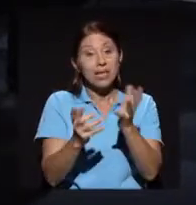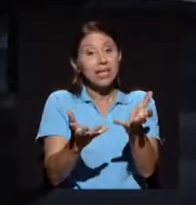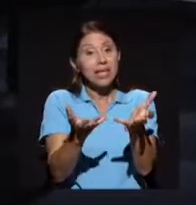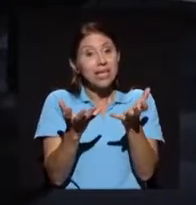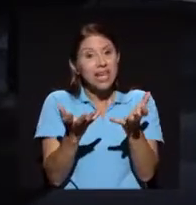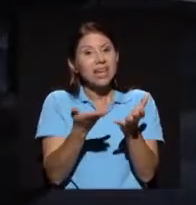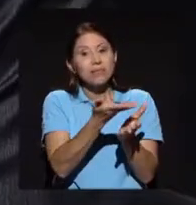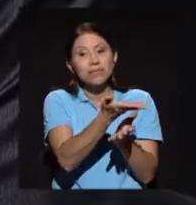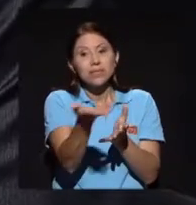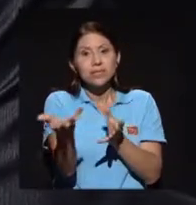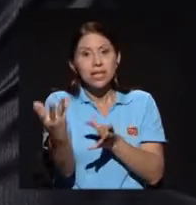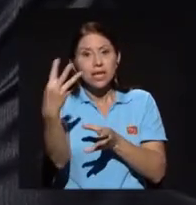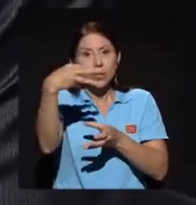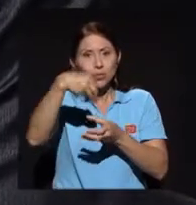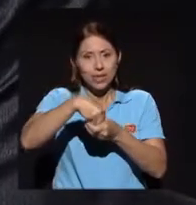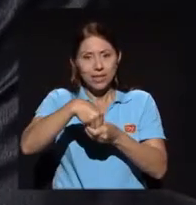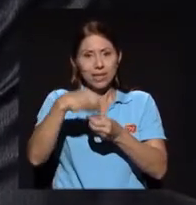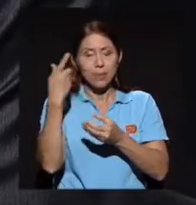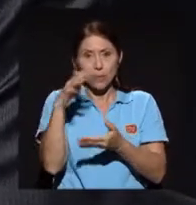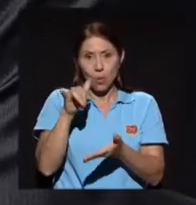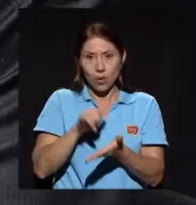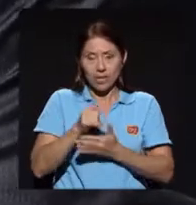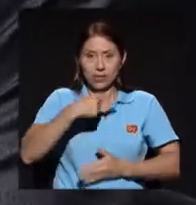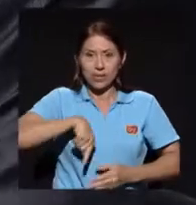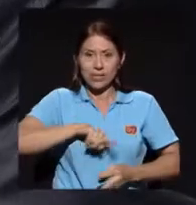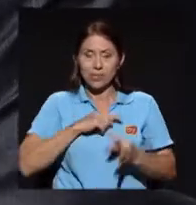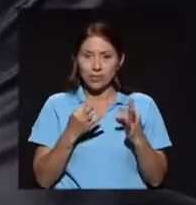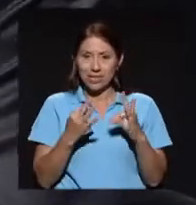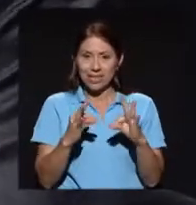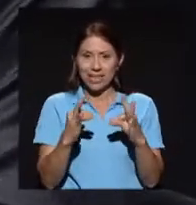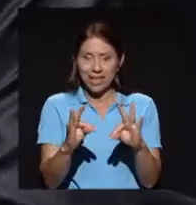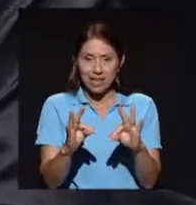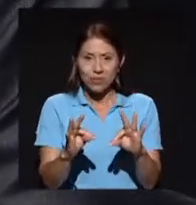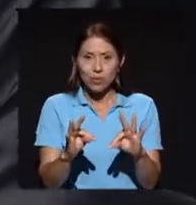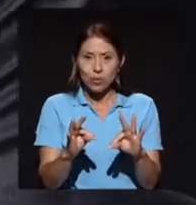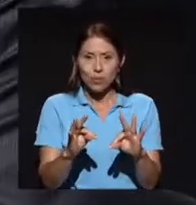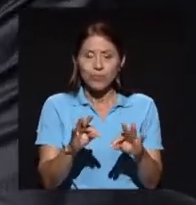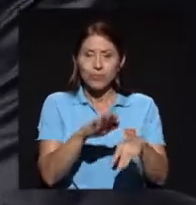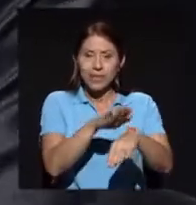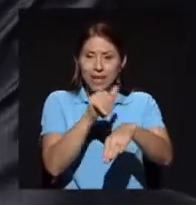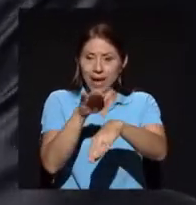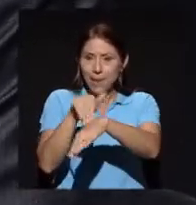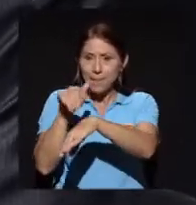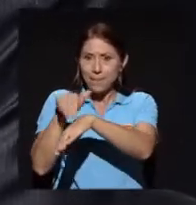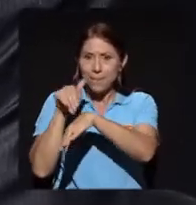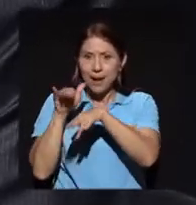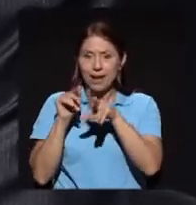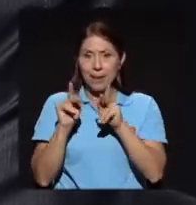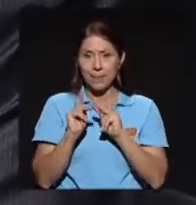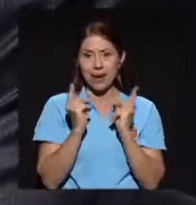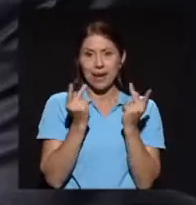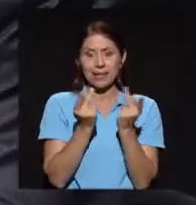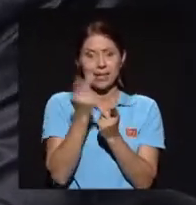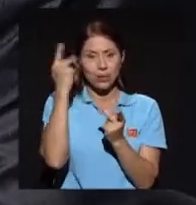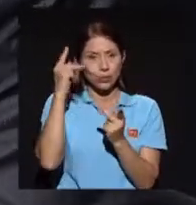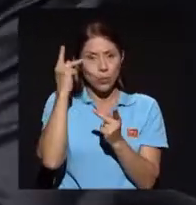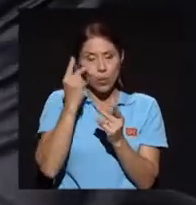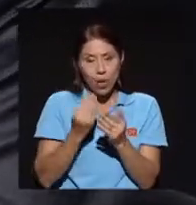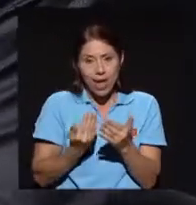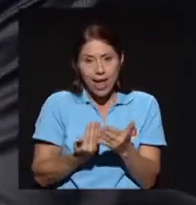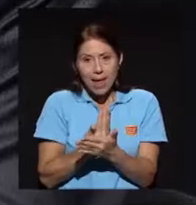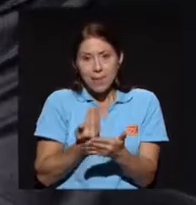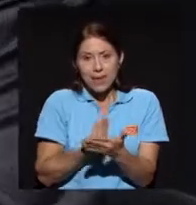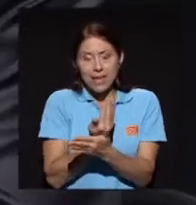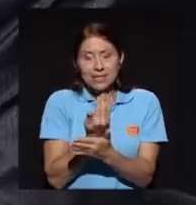por eso estamos intentando llamar a partidos que son emergentes para